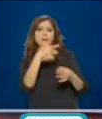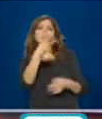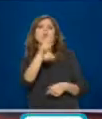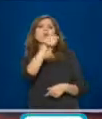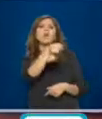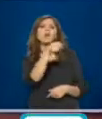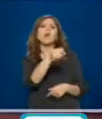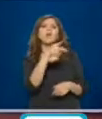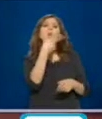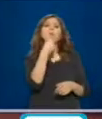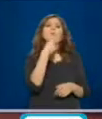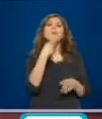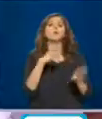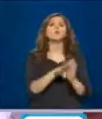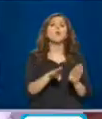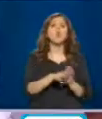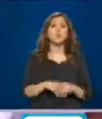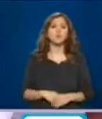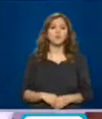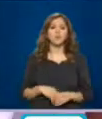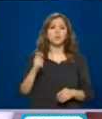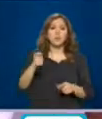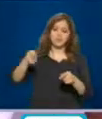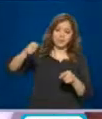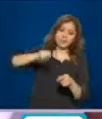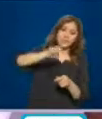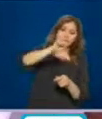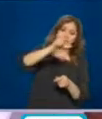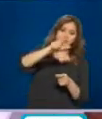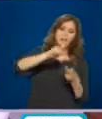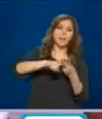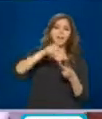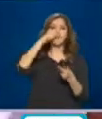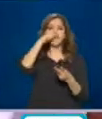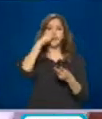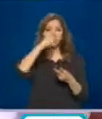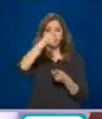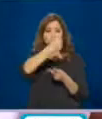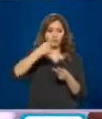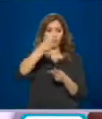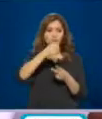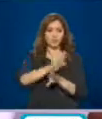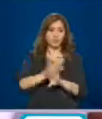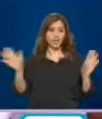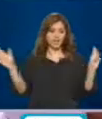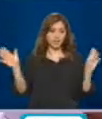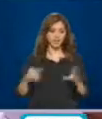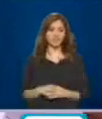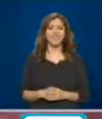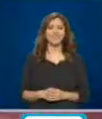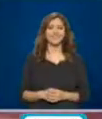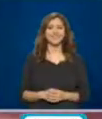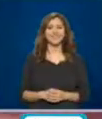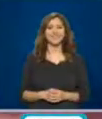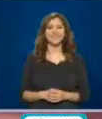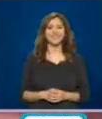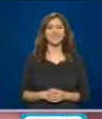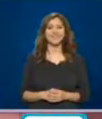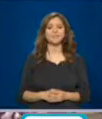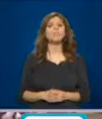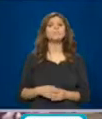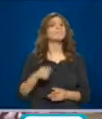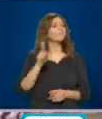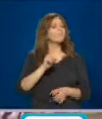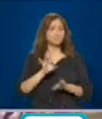más orgasmos. 3 Bueno. cucharaditas de sal, échele pimientita. Le voy a decir la bátale receta. esto muy El bien. hombre tiene que aprender, algo muy importante,